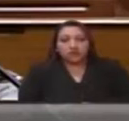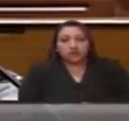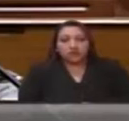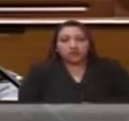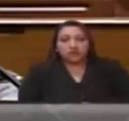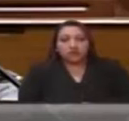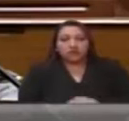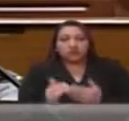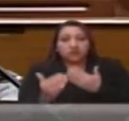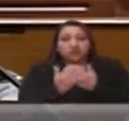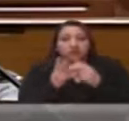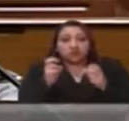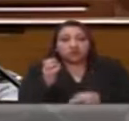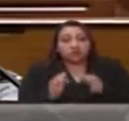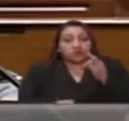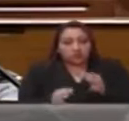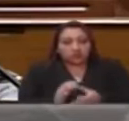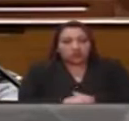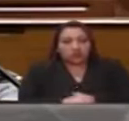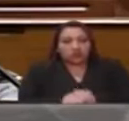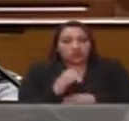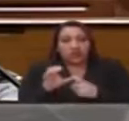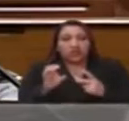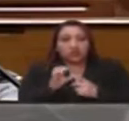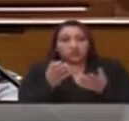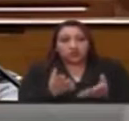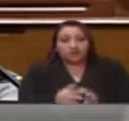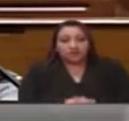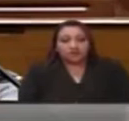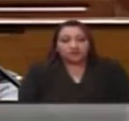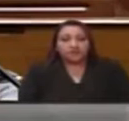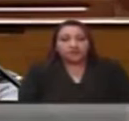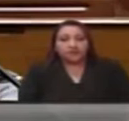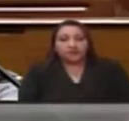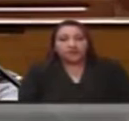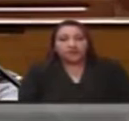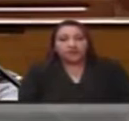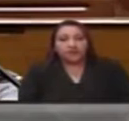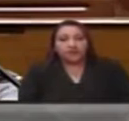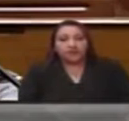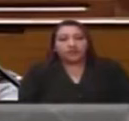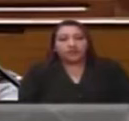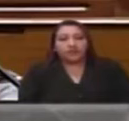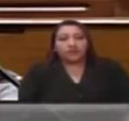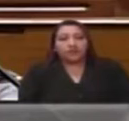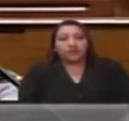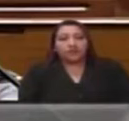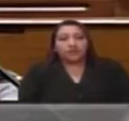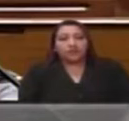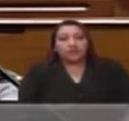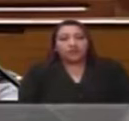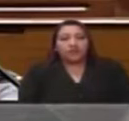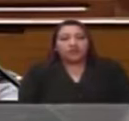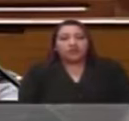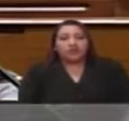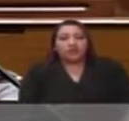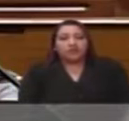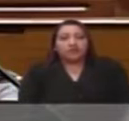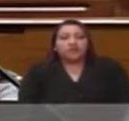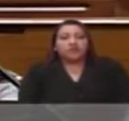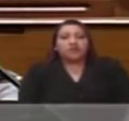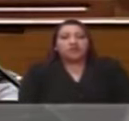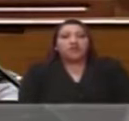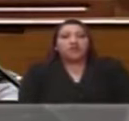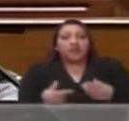que acerquen el sistema de justicia a la ciudadanía, dándole la legitimidad en su ejercicio que es indispensable